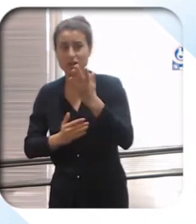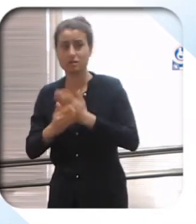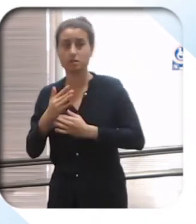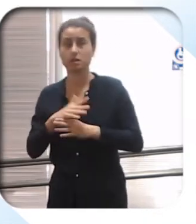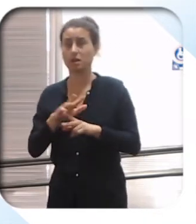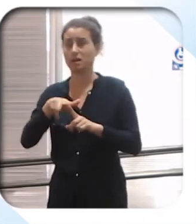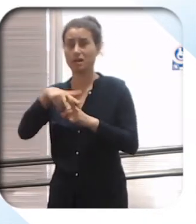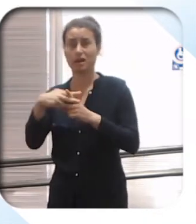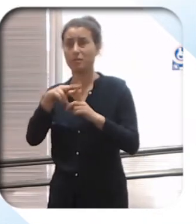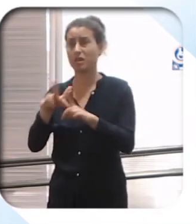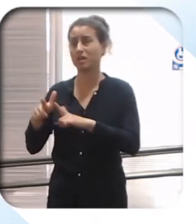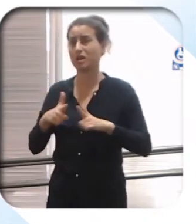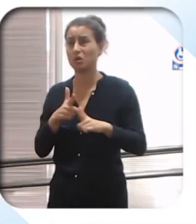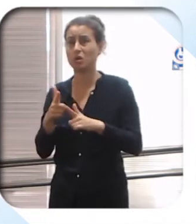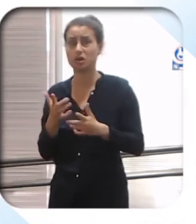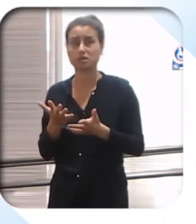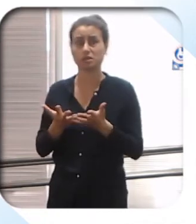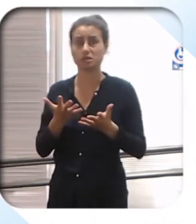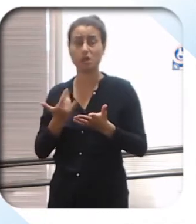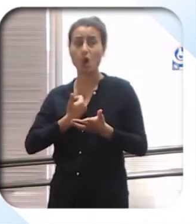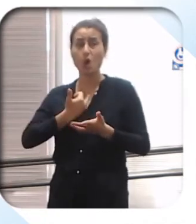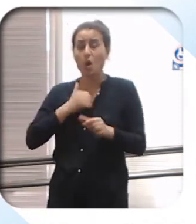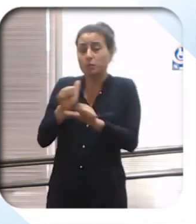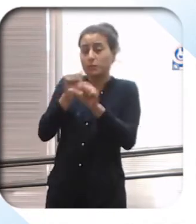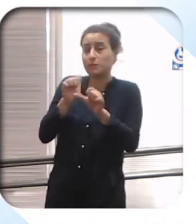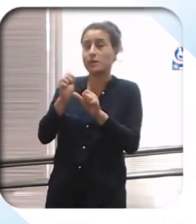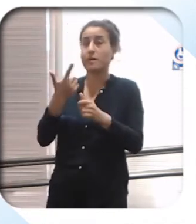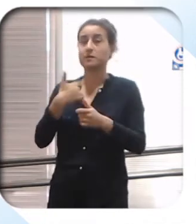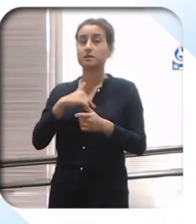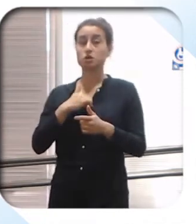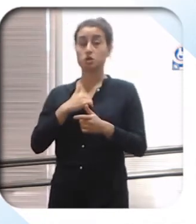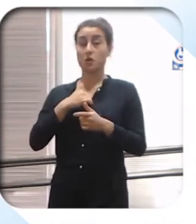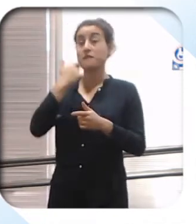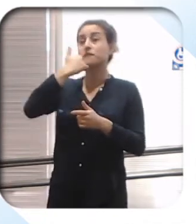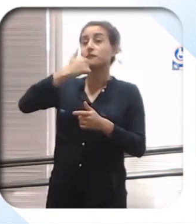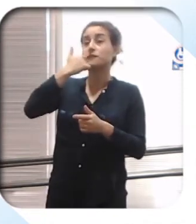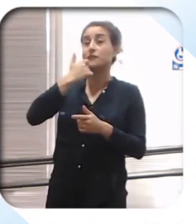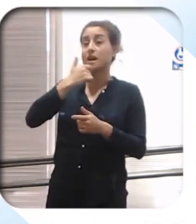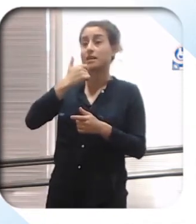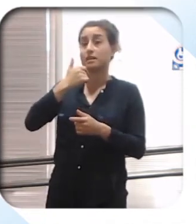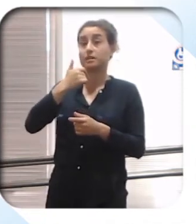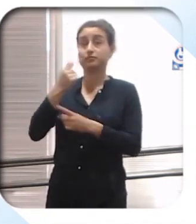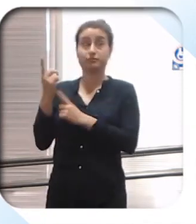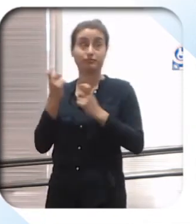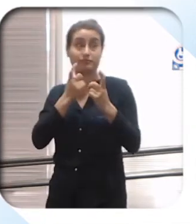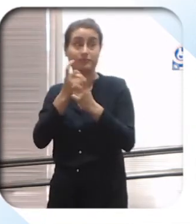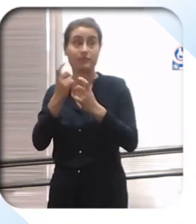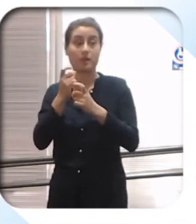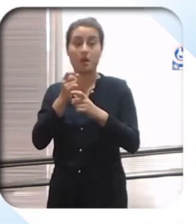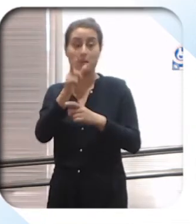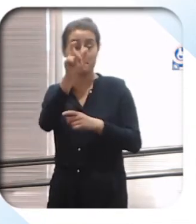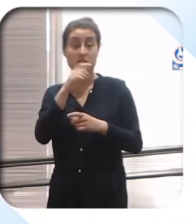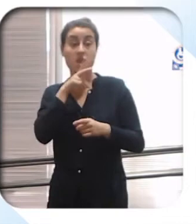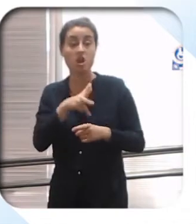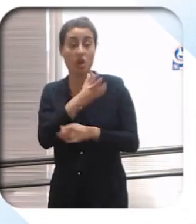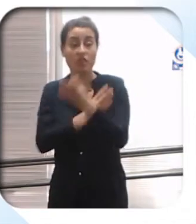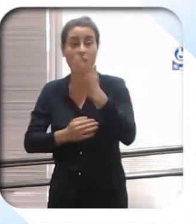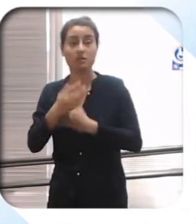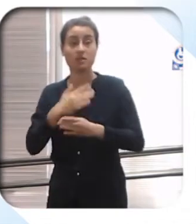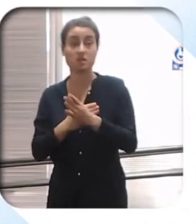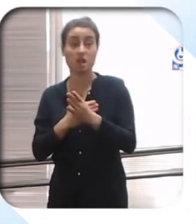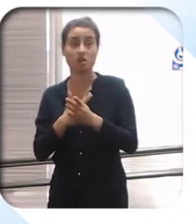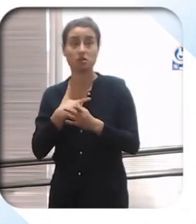sin herramientas, lamentablemente, porque si estamos en carencia con lo que es el chico con discapacidad o la chica, ¿cuánto